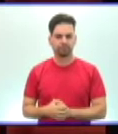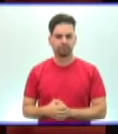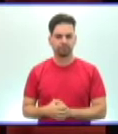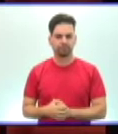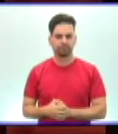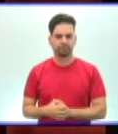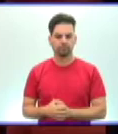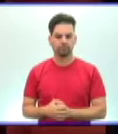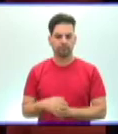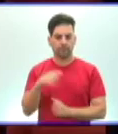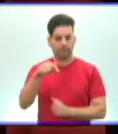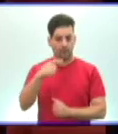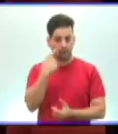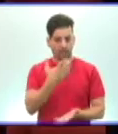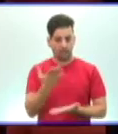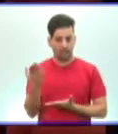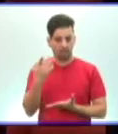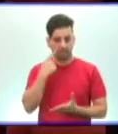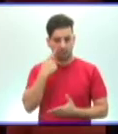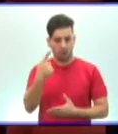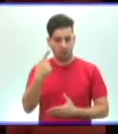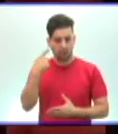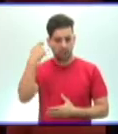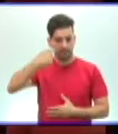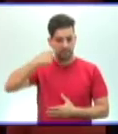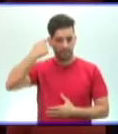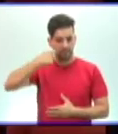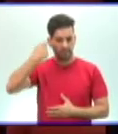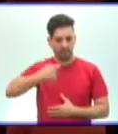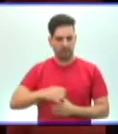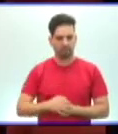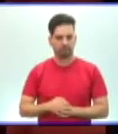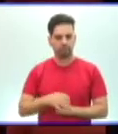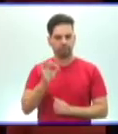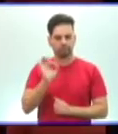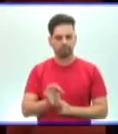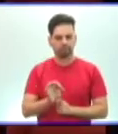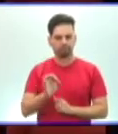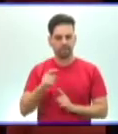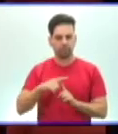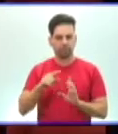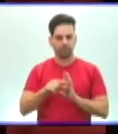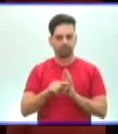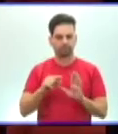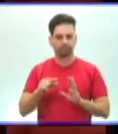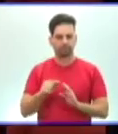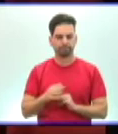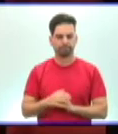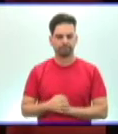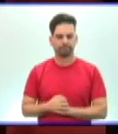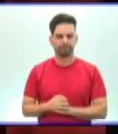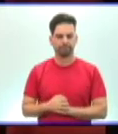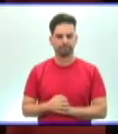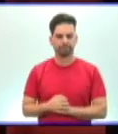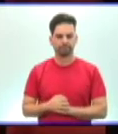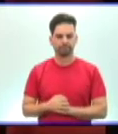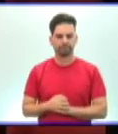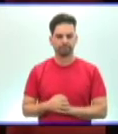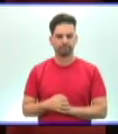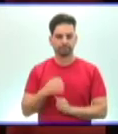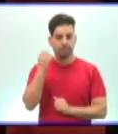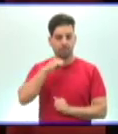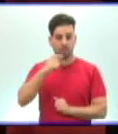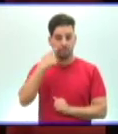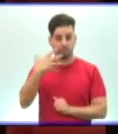este material audiovisual que nos trata acerca del cambio climático y a qué se refiere específicamente. Lo más importante